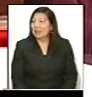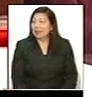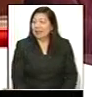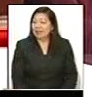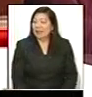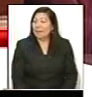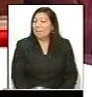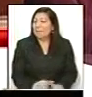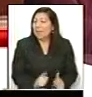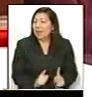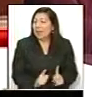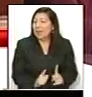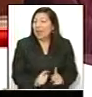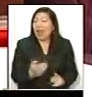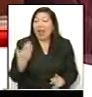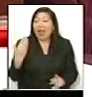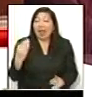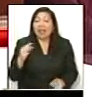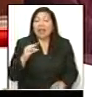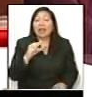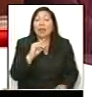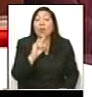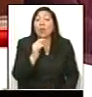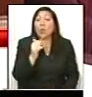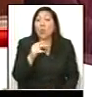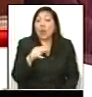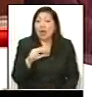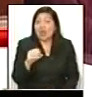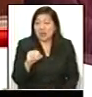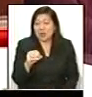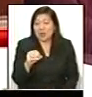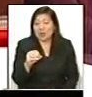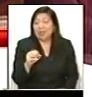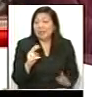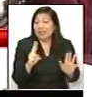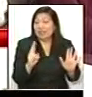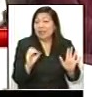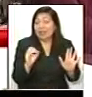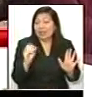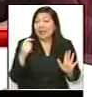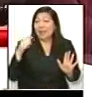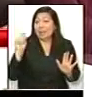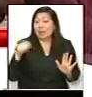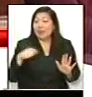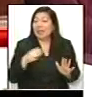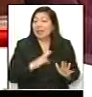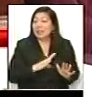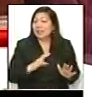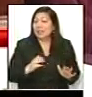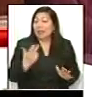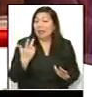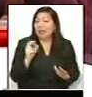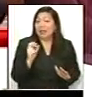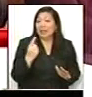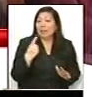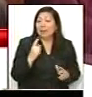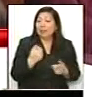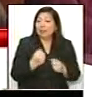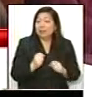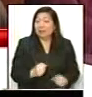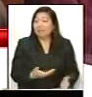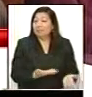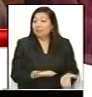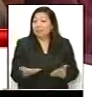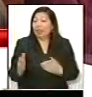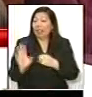pasada, en la época del guano, la riqueza del guano del siglo XIX, el 70% quedaba para el Estado, el 30% para que explotaba el guano y se lo